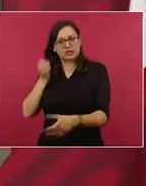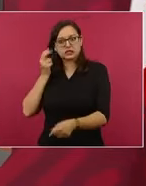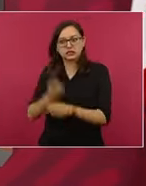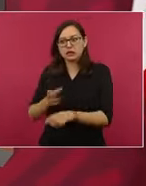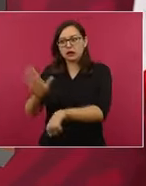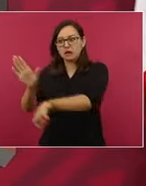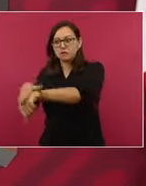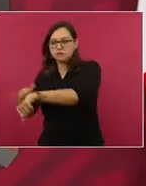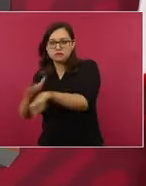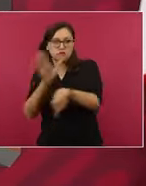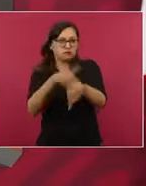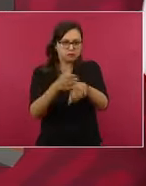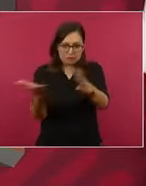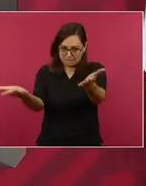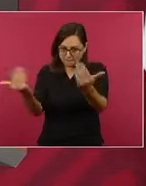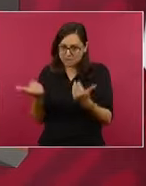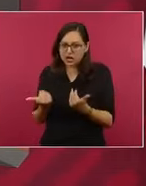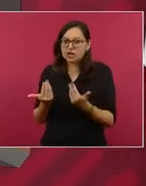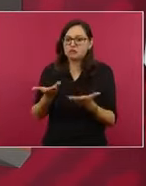¿Qué hicieron? Nada.